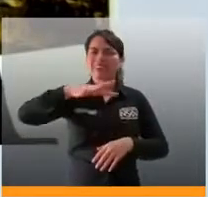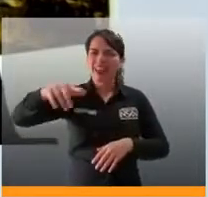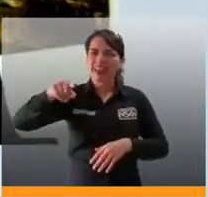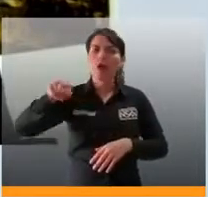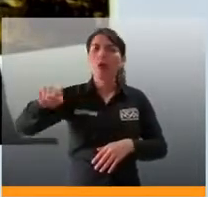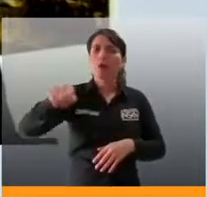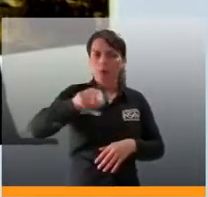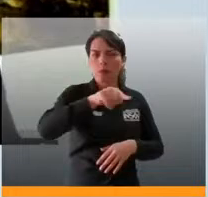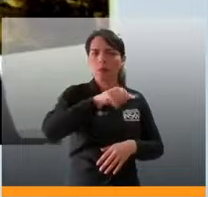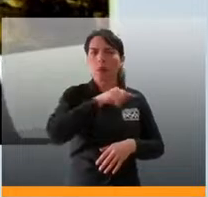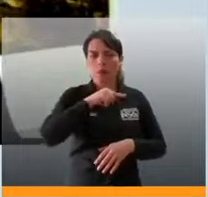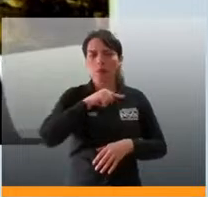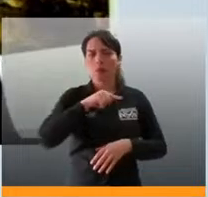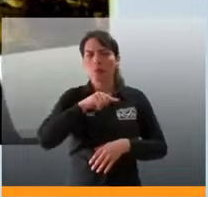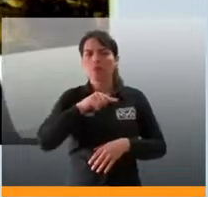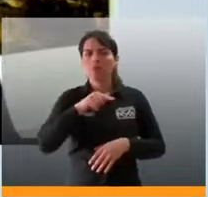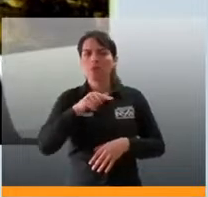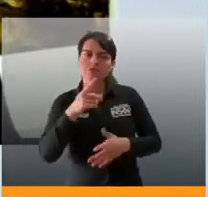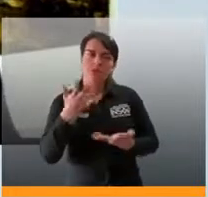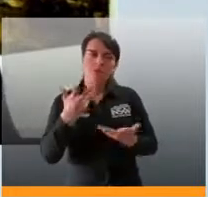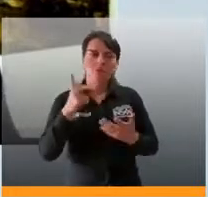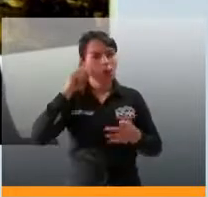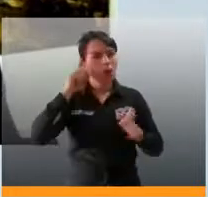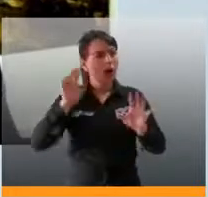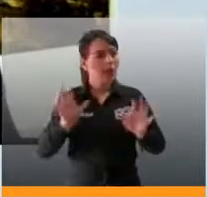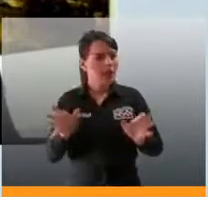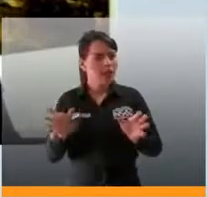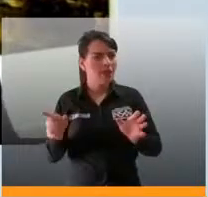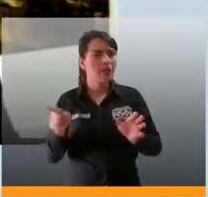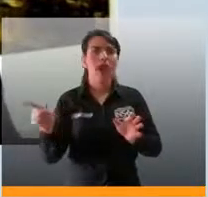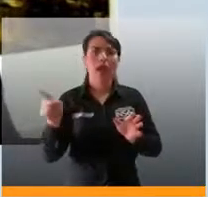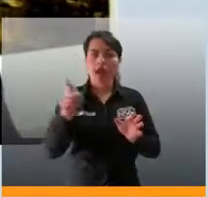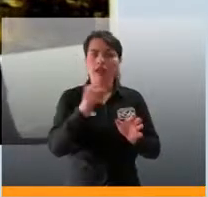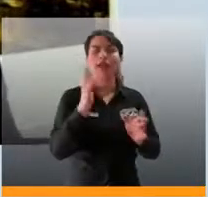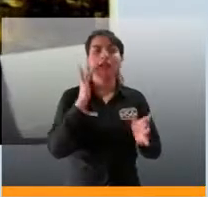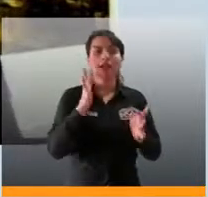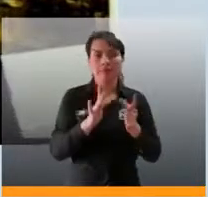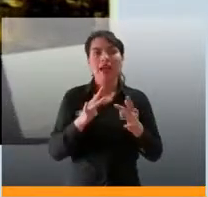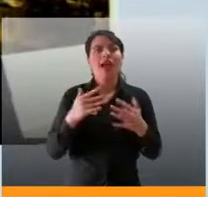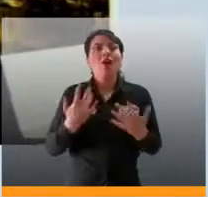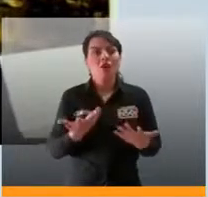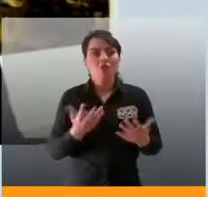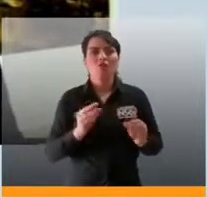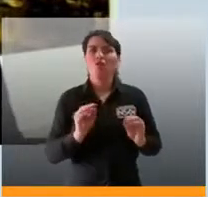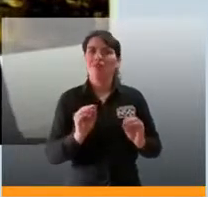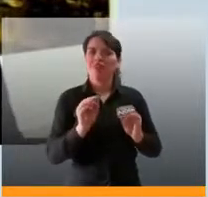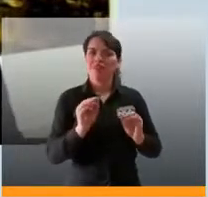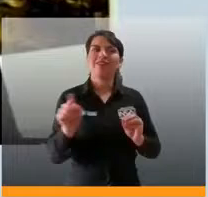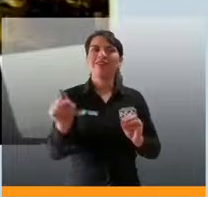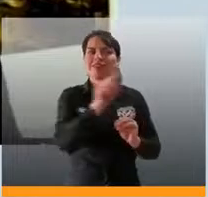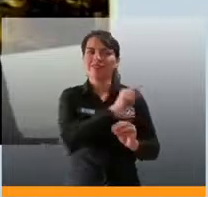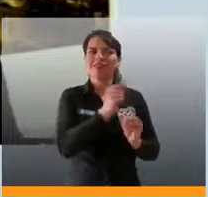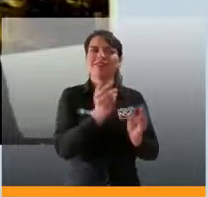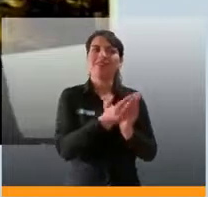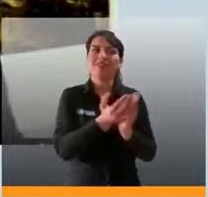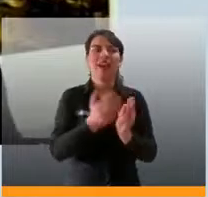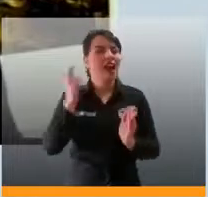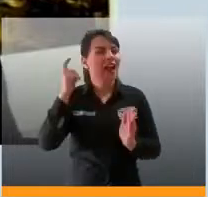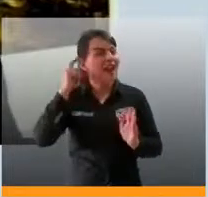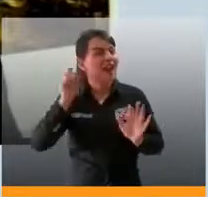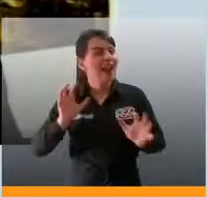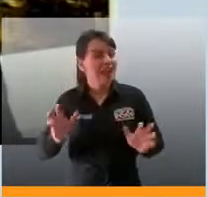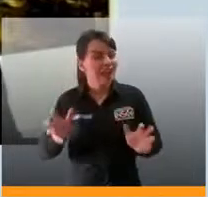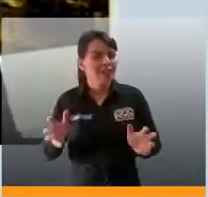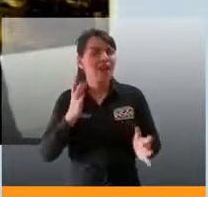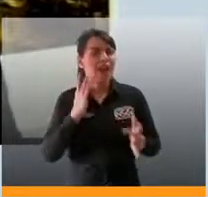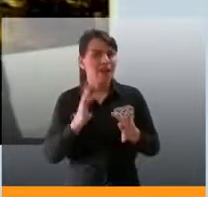emisoras en digamos en sitios y poder formar estudiantes a través de educación radiofónica. Y de